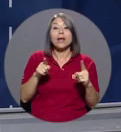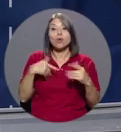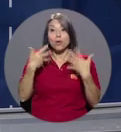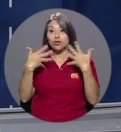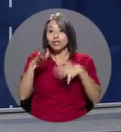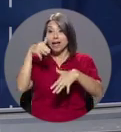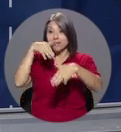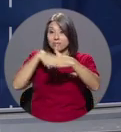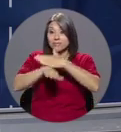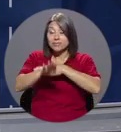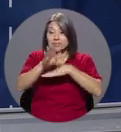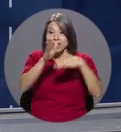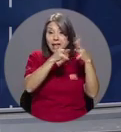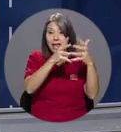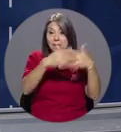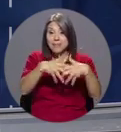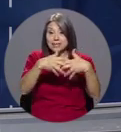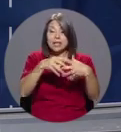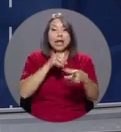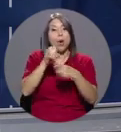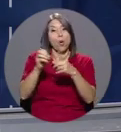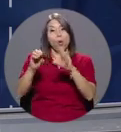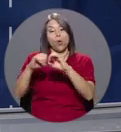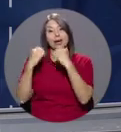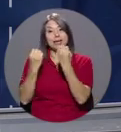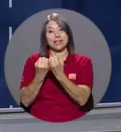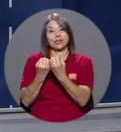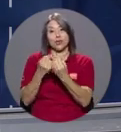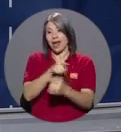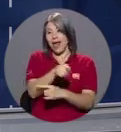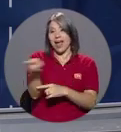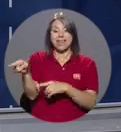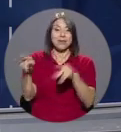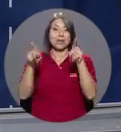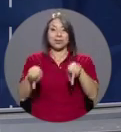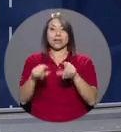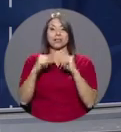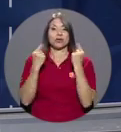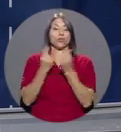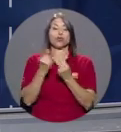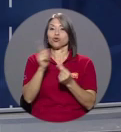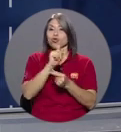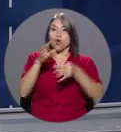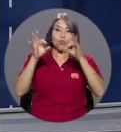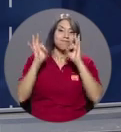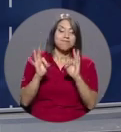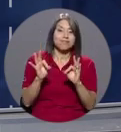y organizacional generalmente los grupos no están bien preparados, y muchas